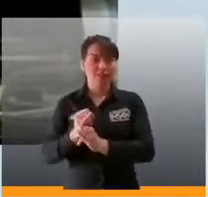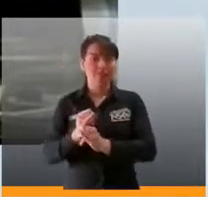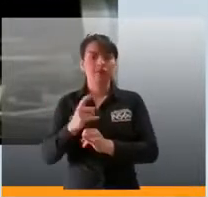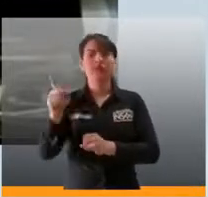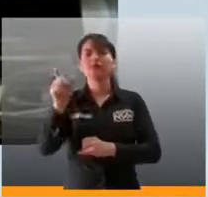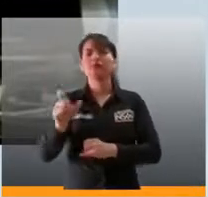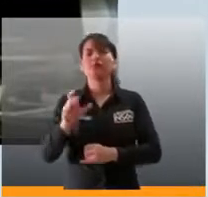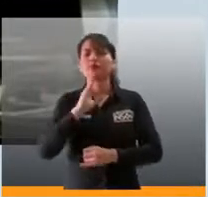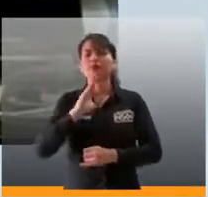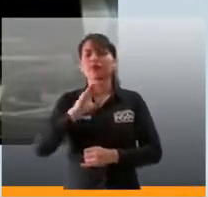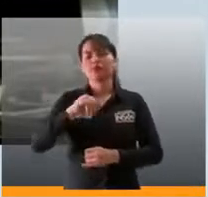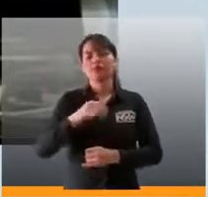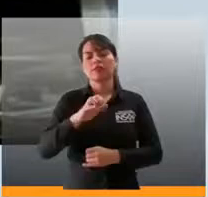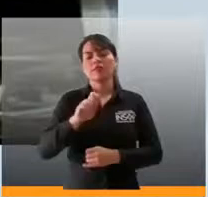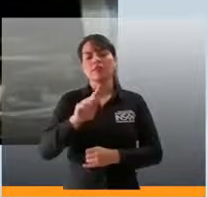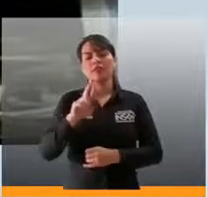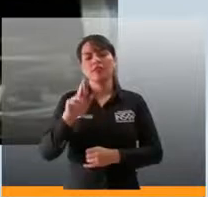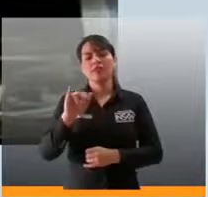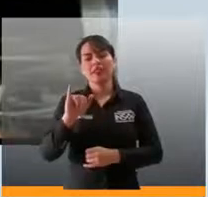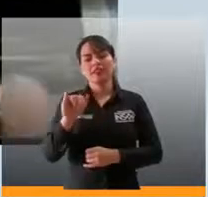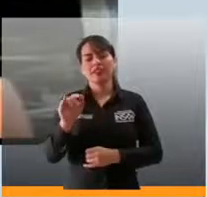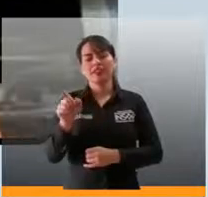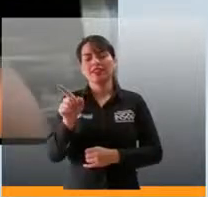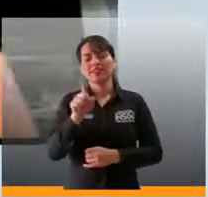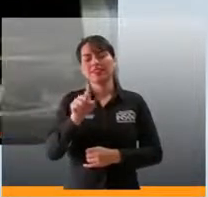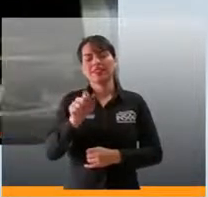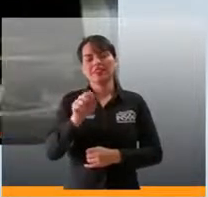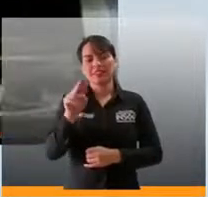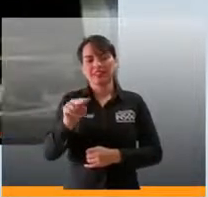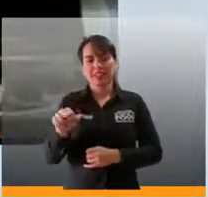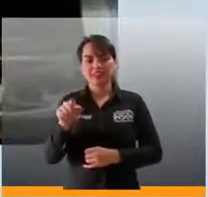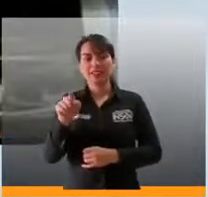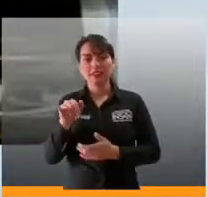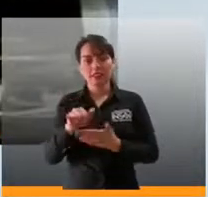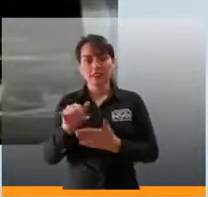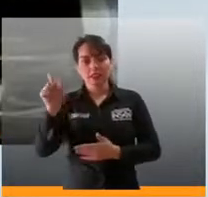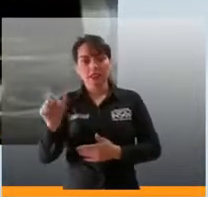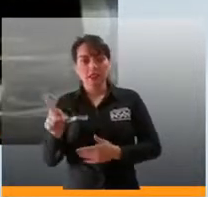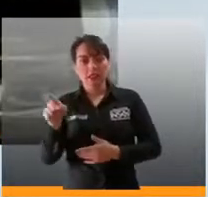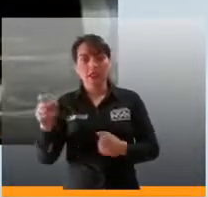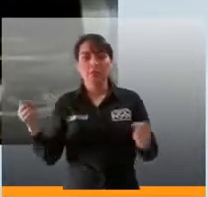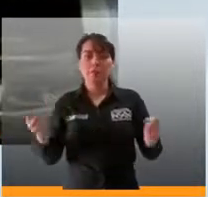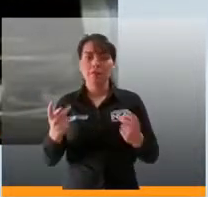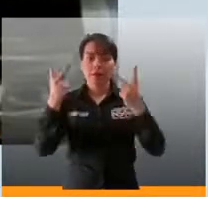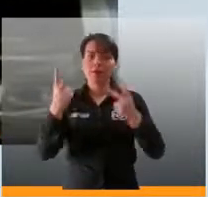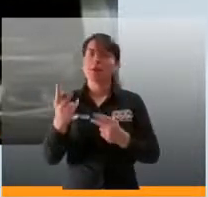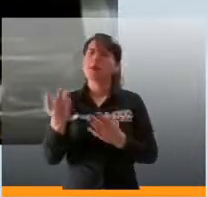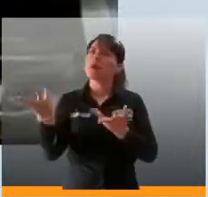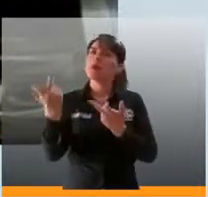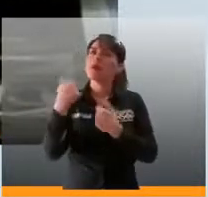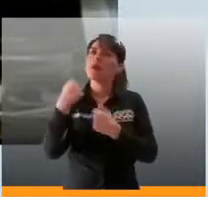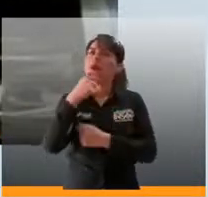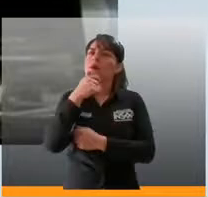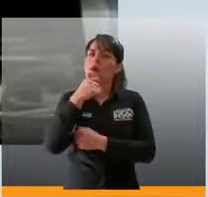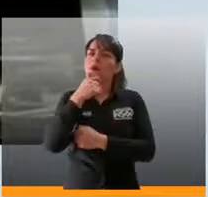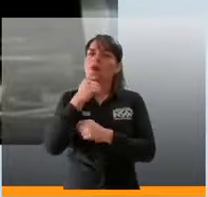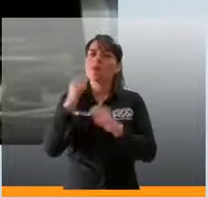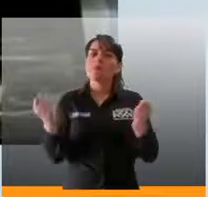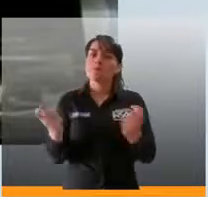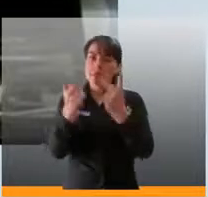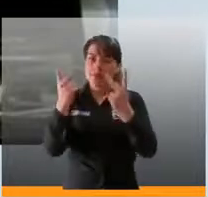Jeffrey Sachs y oír en vivo, poder oír en vivo y en directo